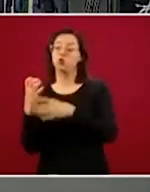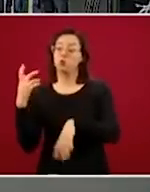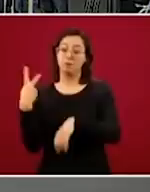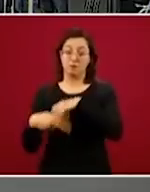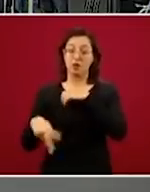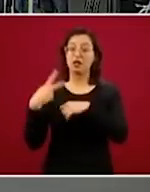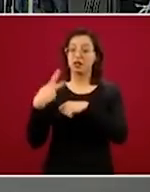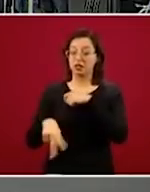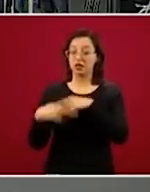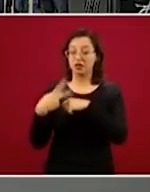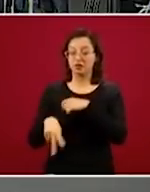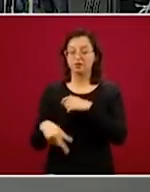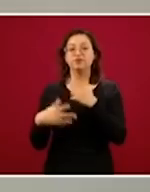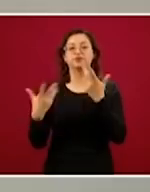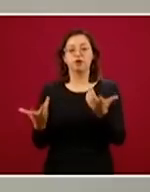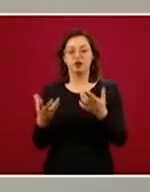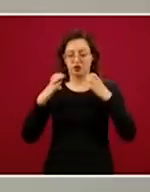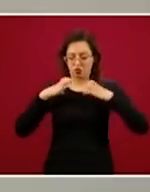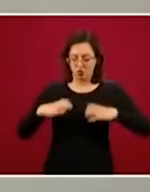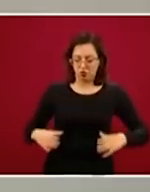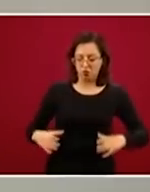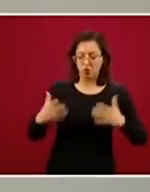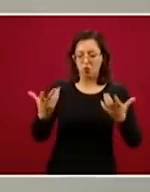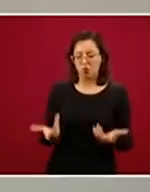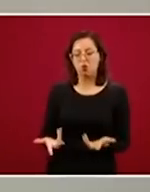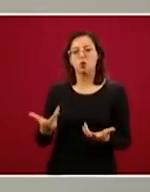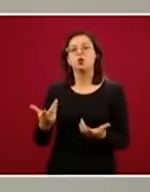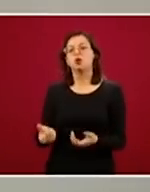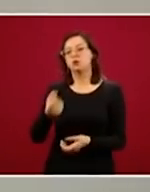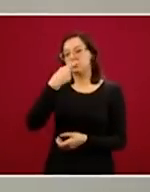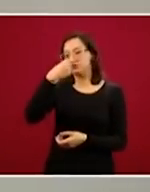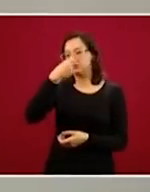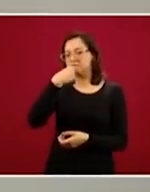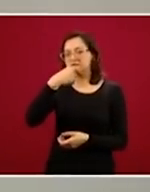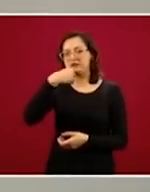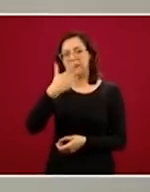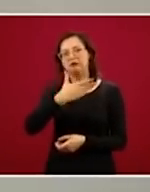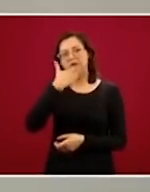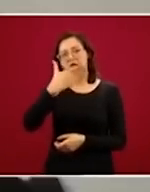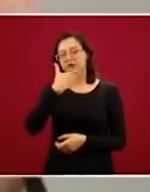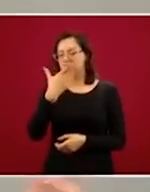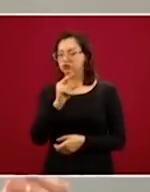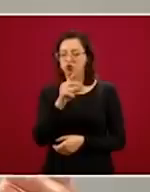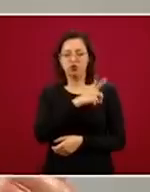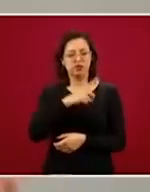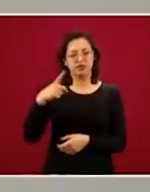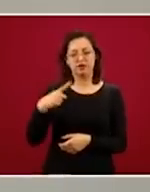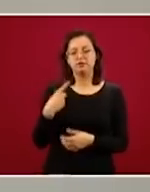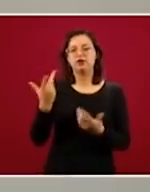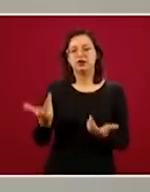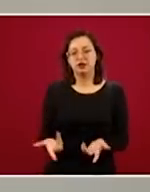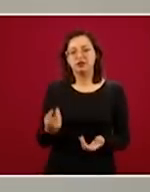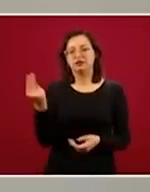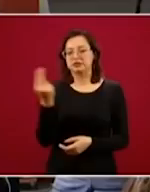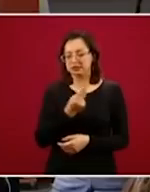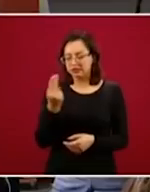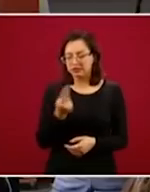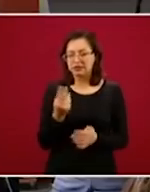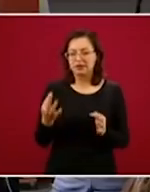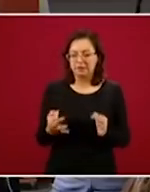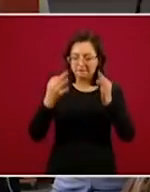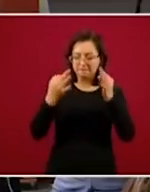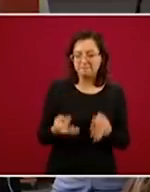combatir o prevenir la resistencia antimicrobiana requiere tomar decisiones de buena práctica y eso incluye